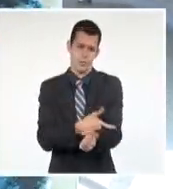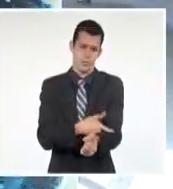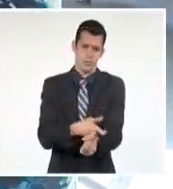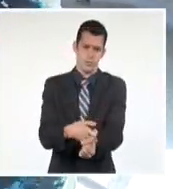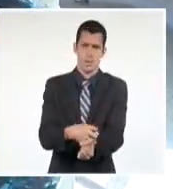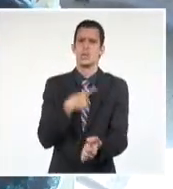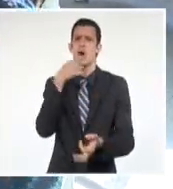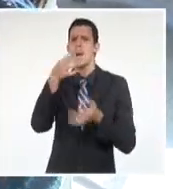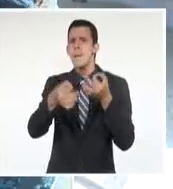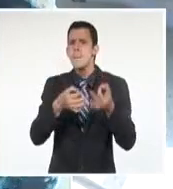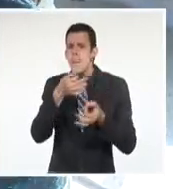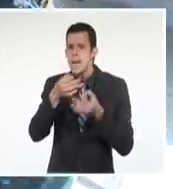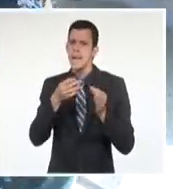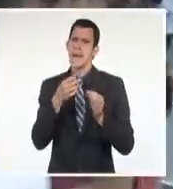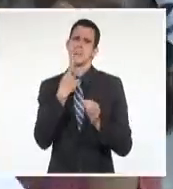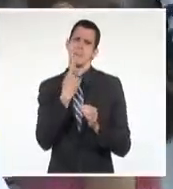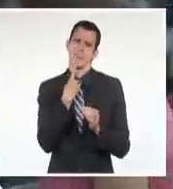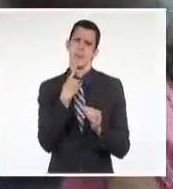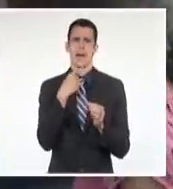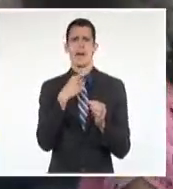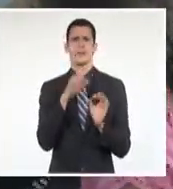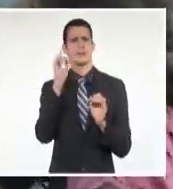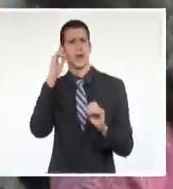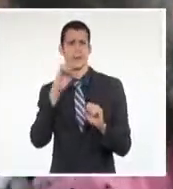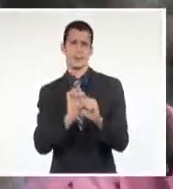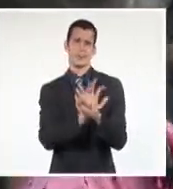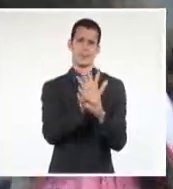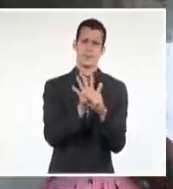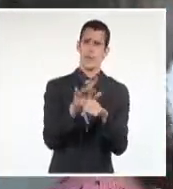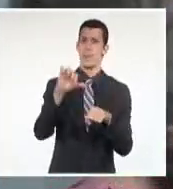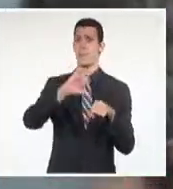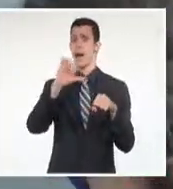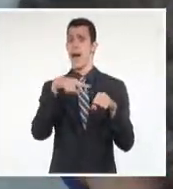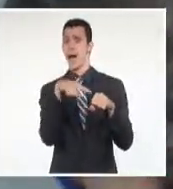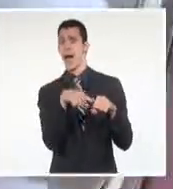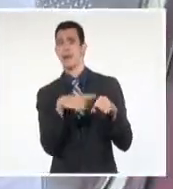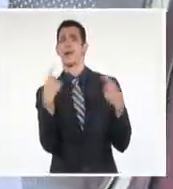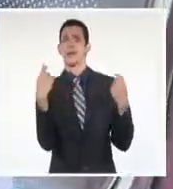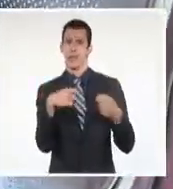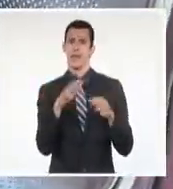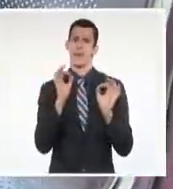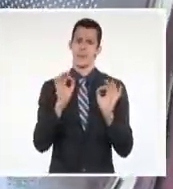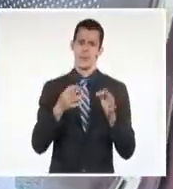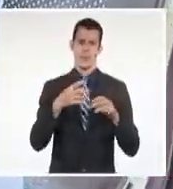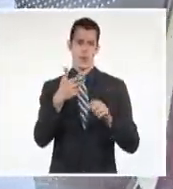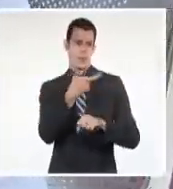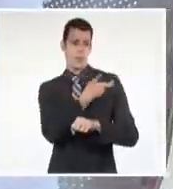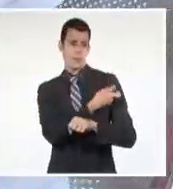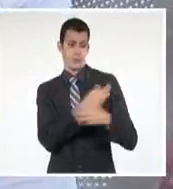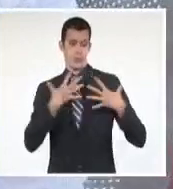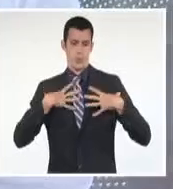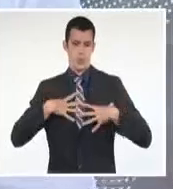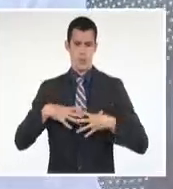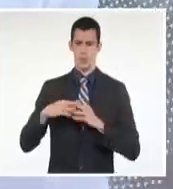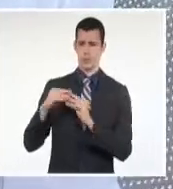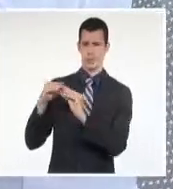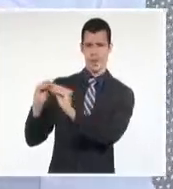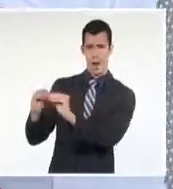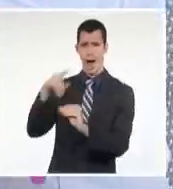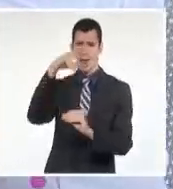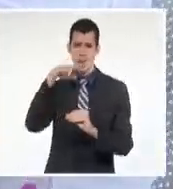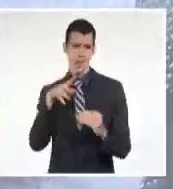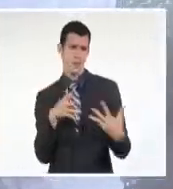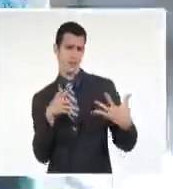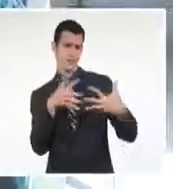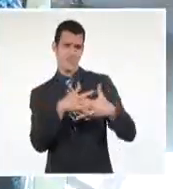para que el bichito se vaya, para que todos los niños vuelvan a jugar juntos y la verdad es que los niños lo han asumido mejor que nosotros.